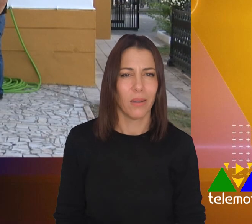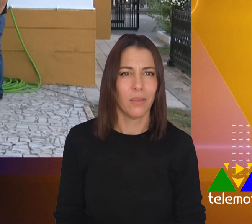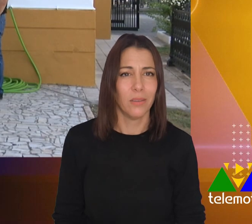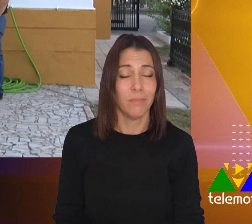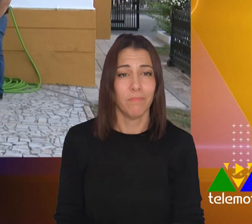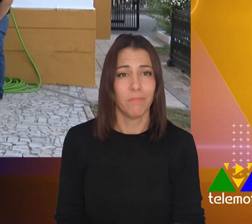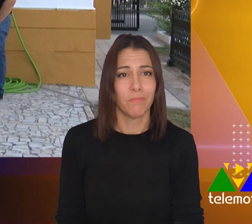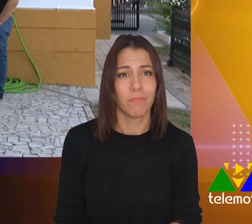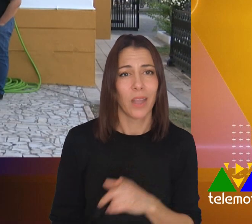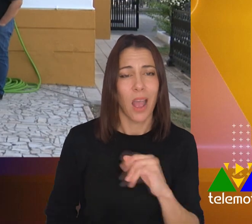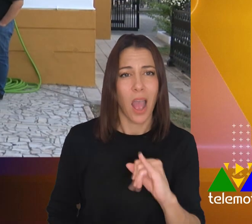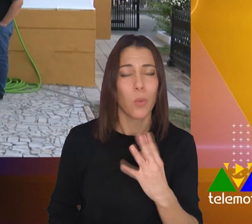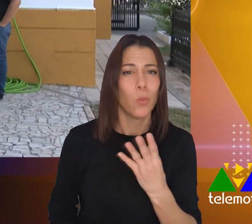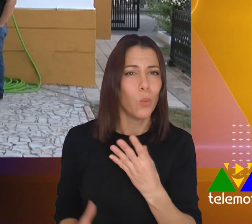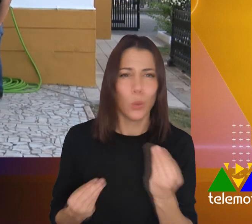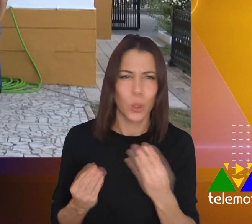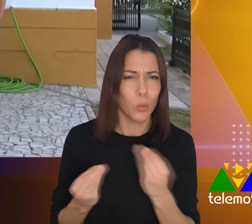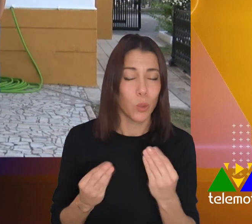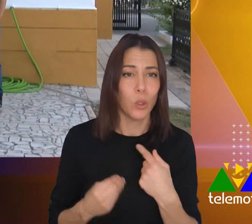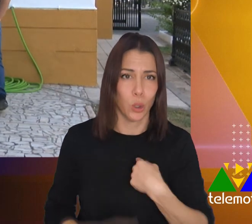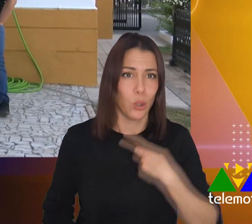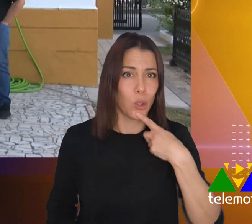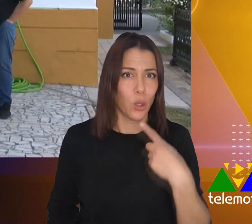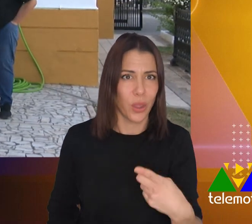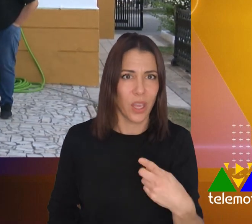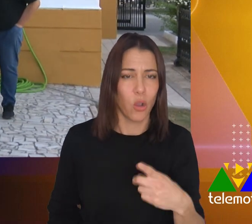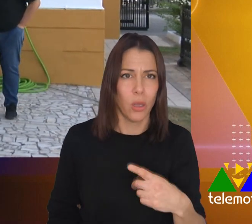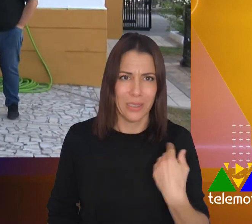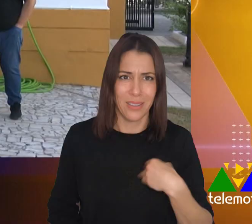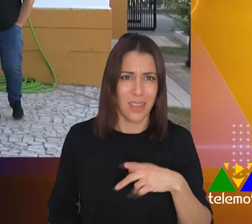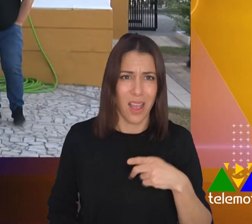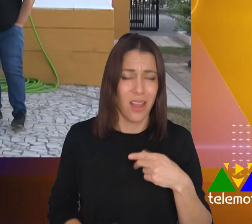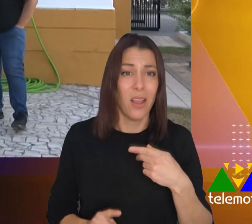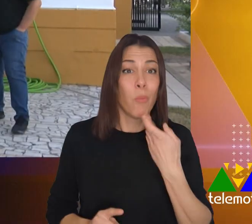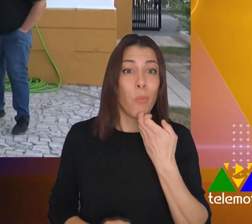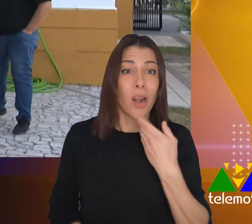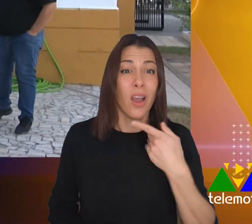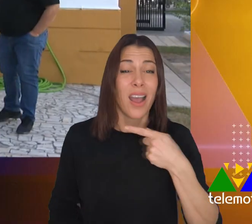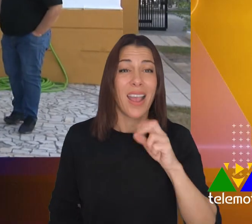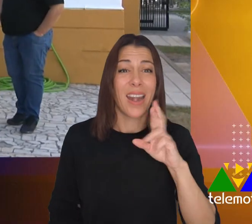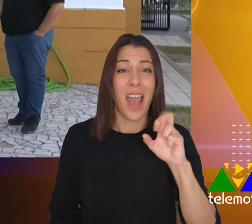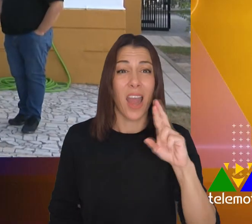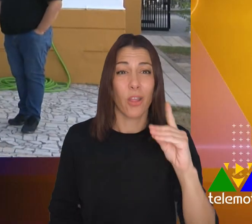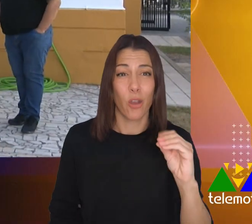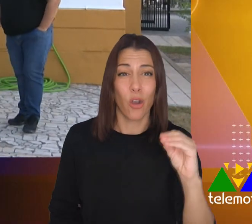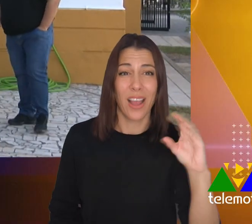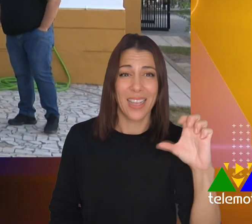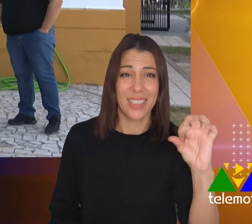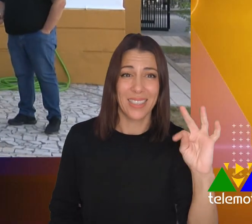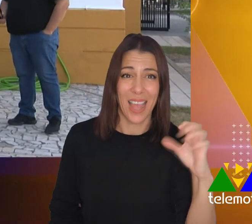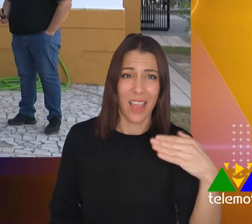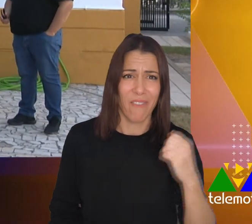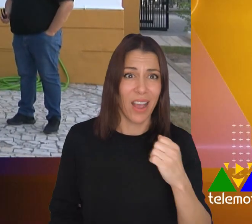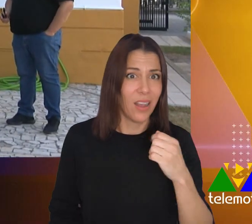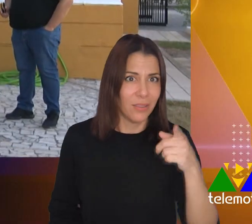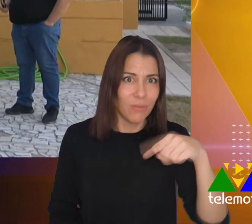Es decir, que hay pues muchísimas, y lo que digo, pues, se han reutilizado. Gerardo Esteva García de Viedma, ¿quién no conocía a